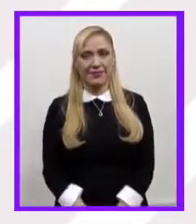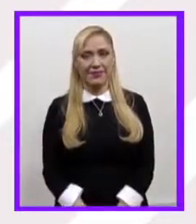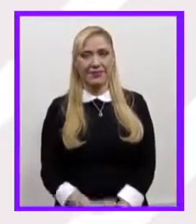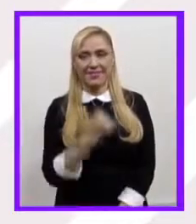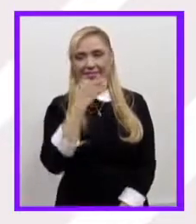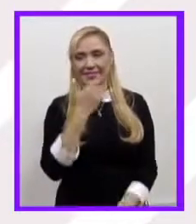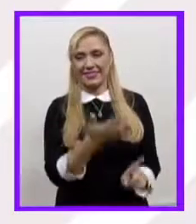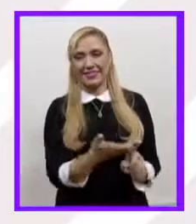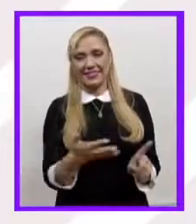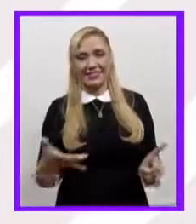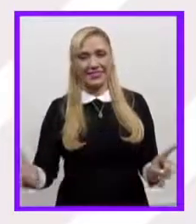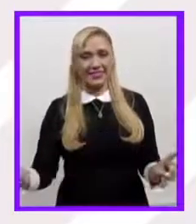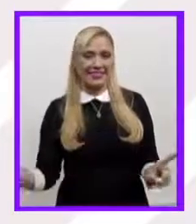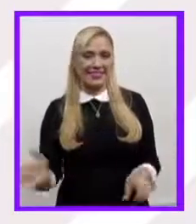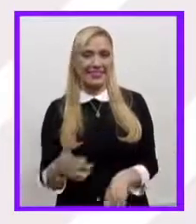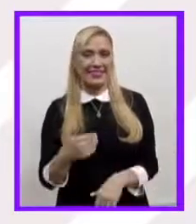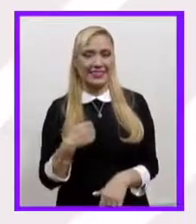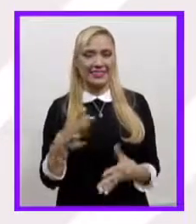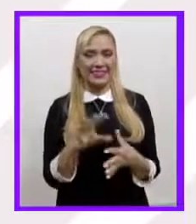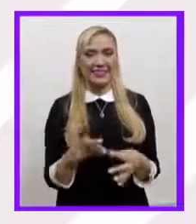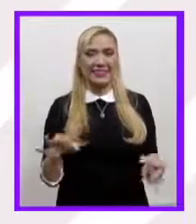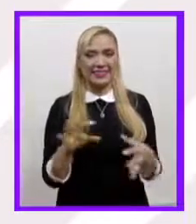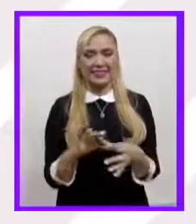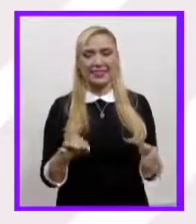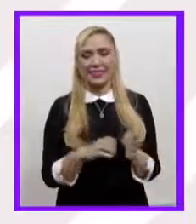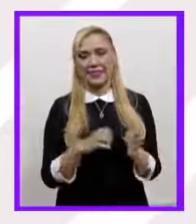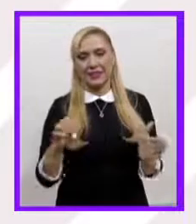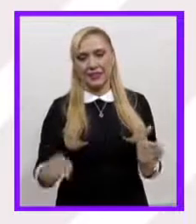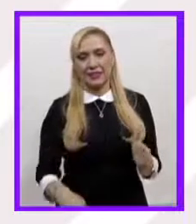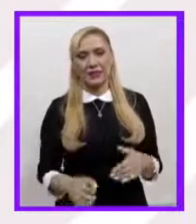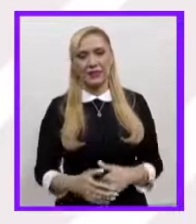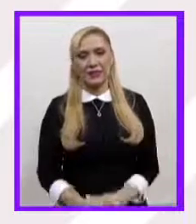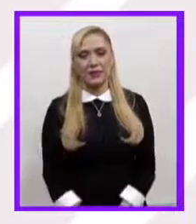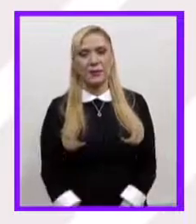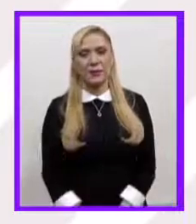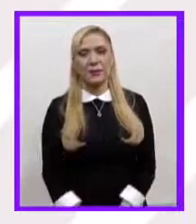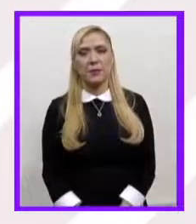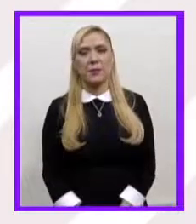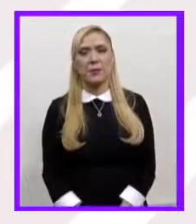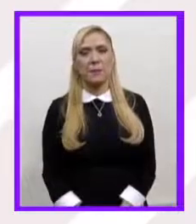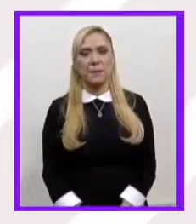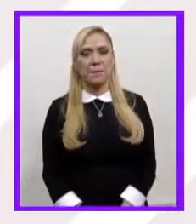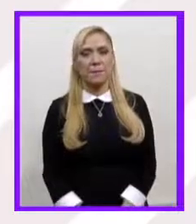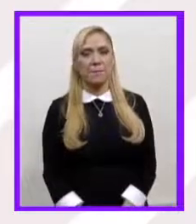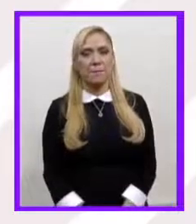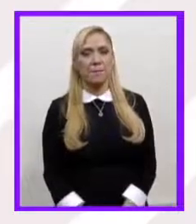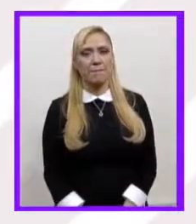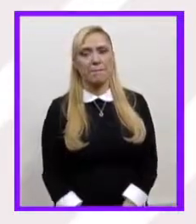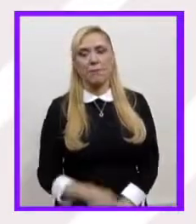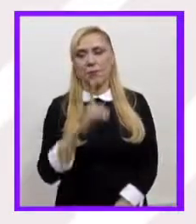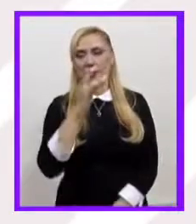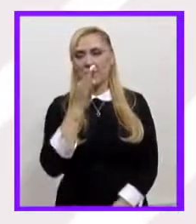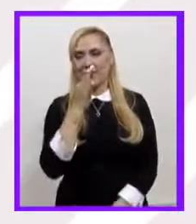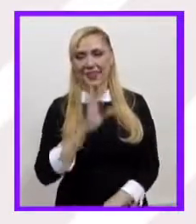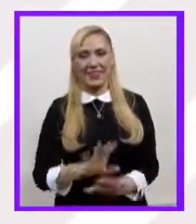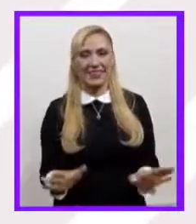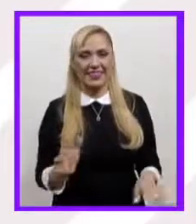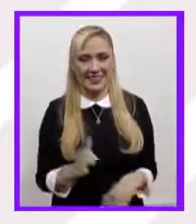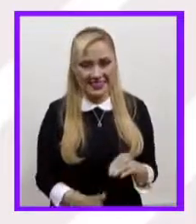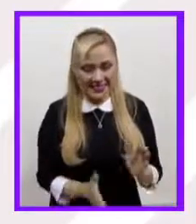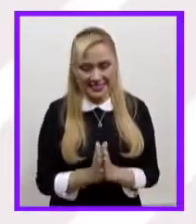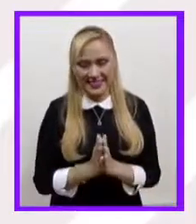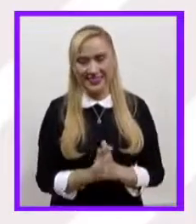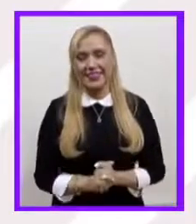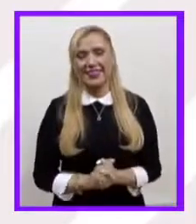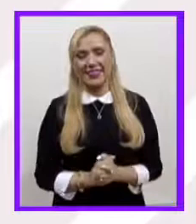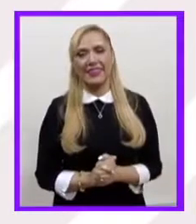que Lina, para poner como ejemplos claros, ¿no? De cómo se intervienen las estructuras. Un minutito tenemos. Adelante,